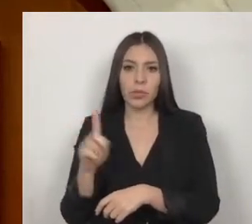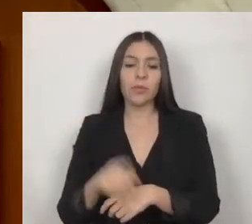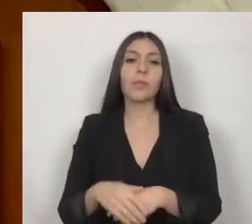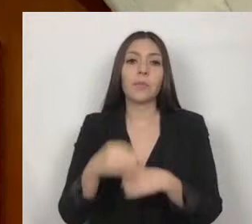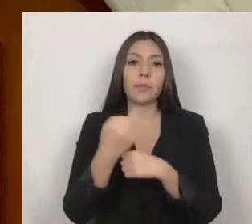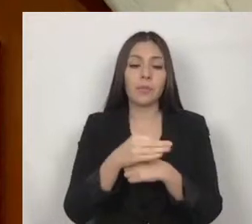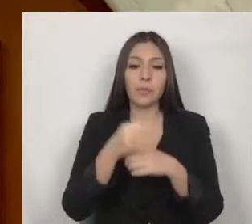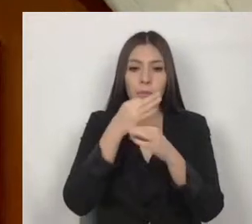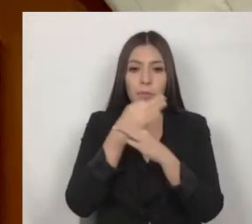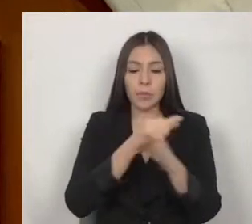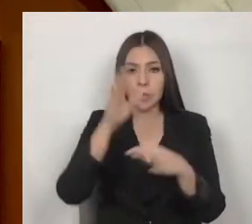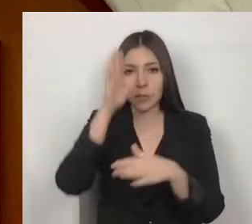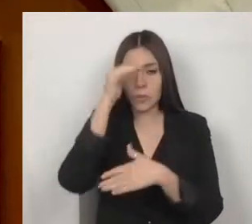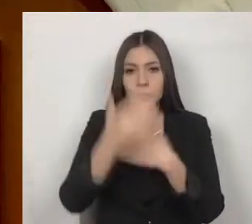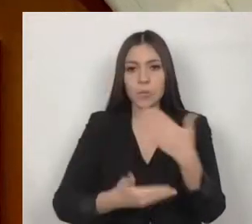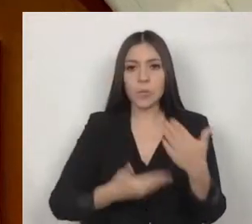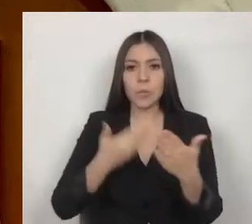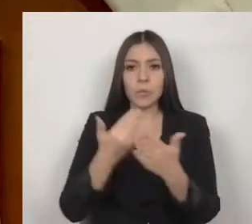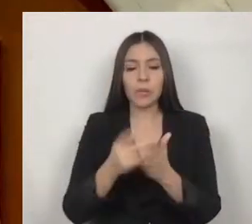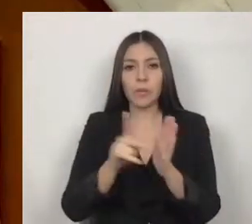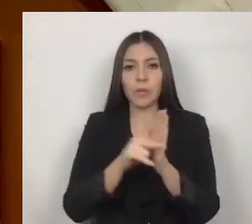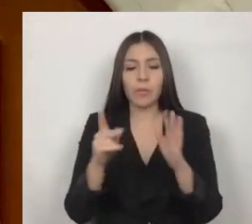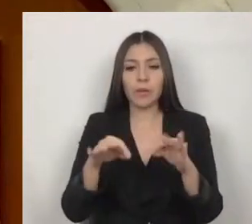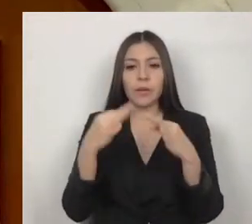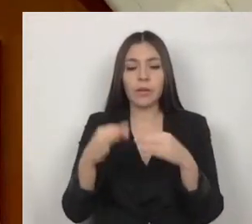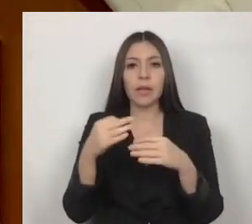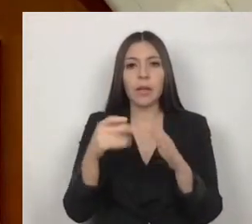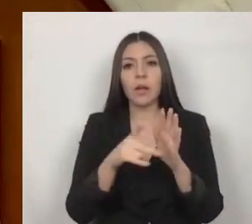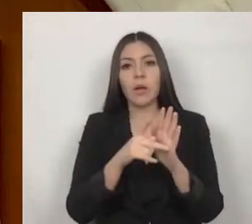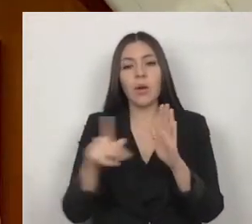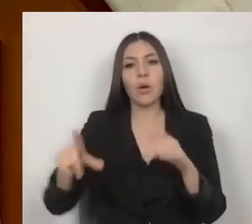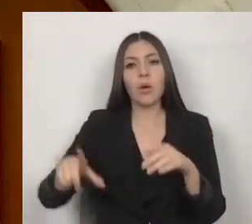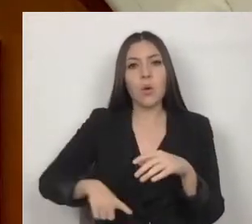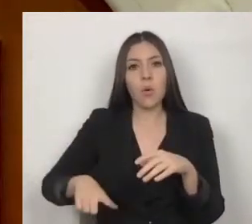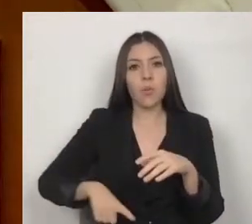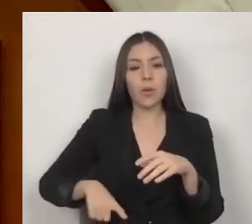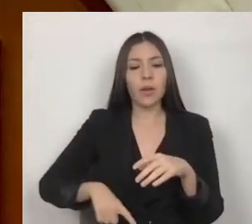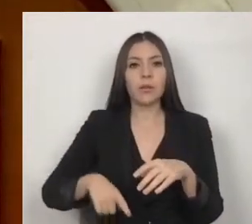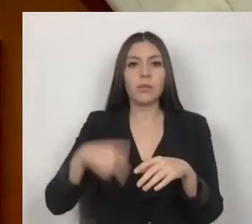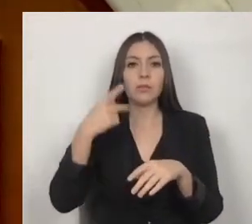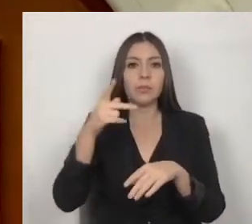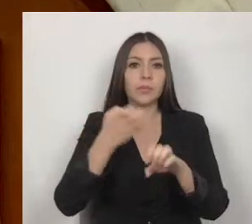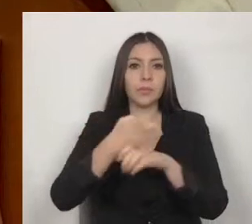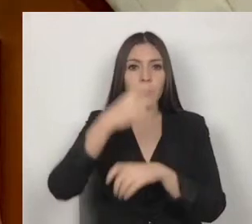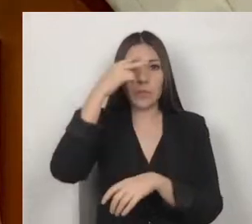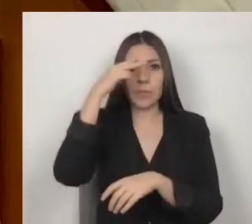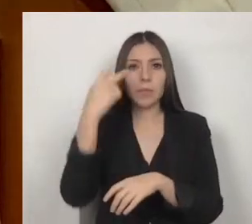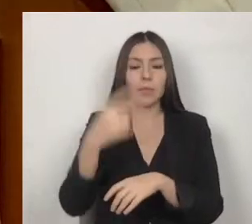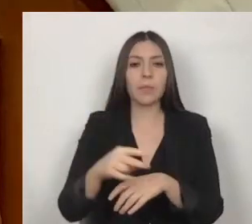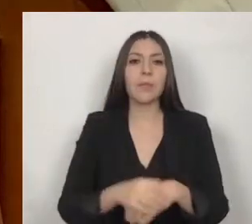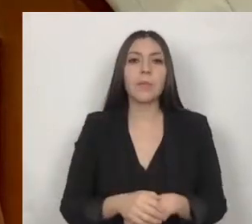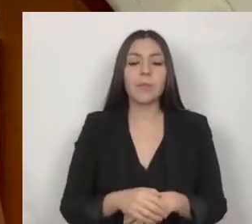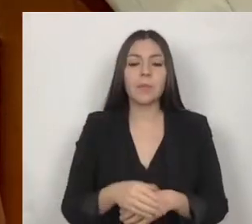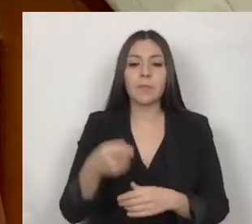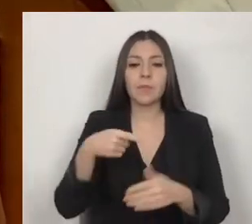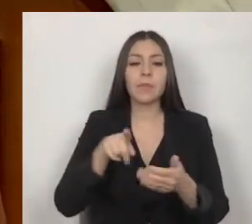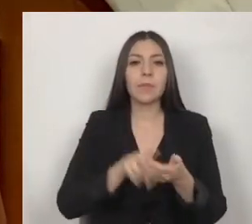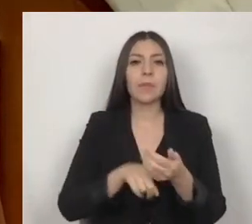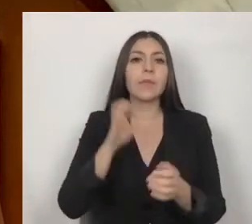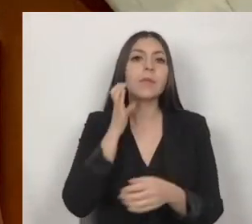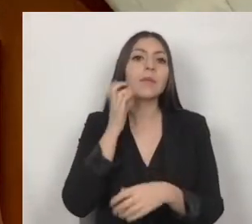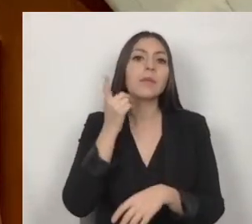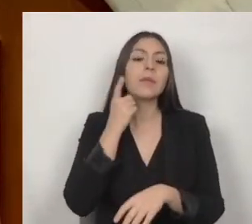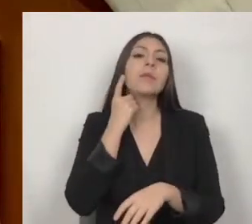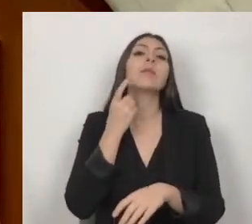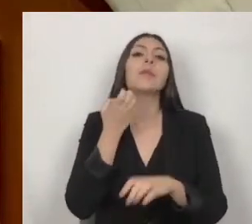presente acuerdo en el periódico oficial Gaceta de Gobierno del Estado Libre y Soberano de México, dado en el Palacio del Poder Legislativo de la ciudad de